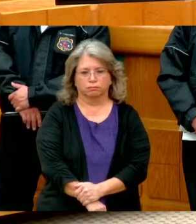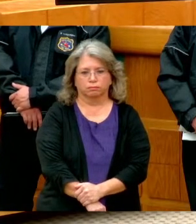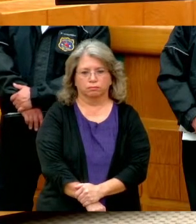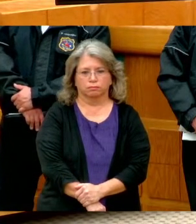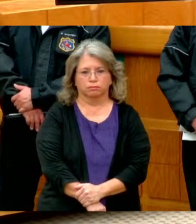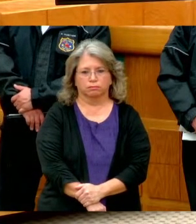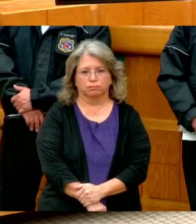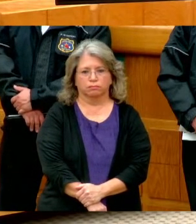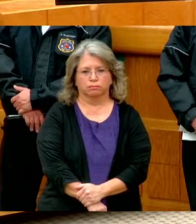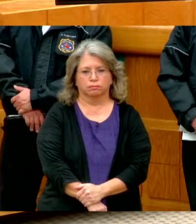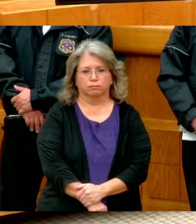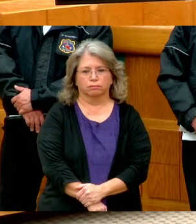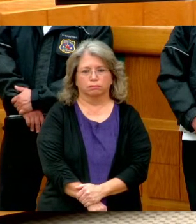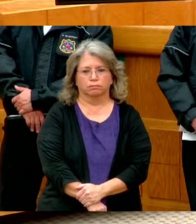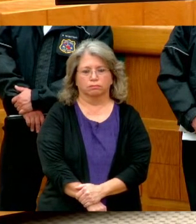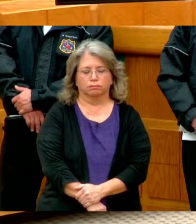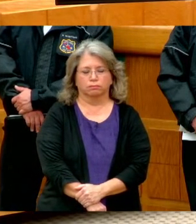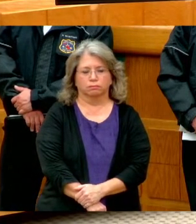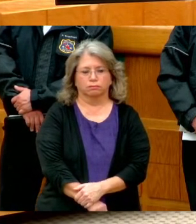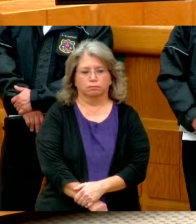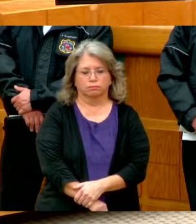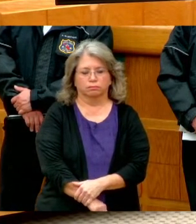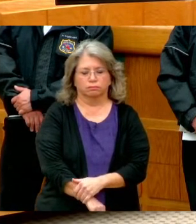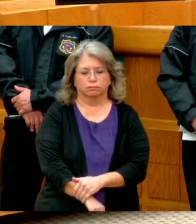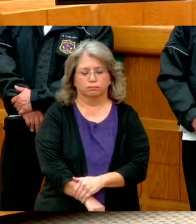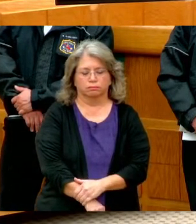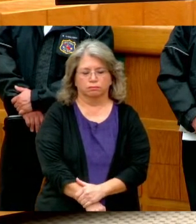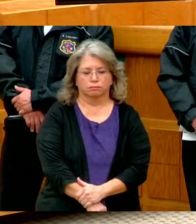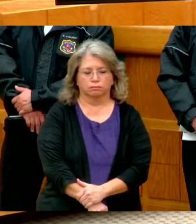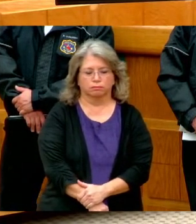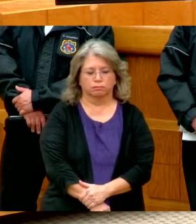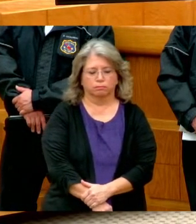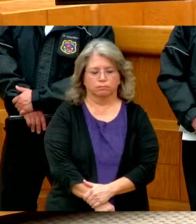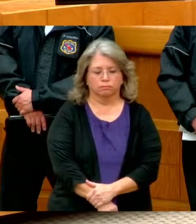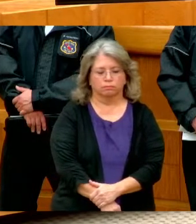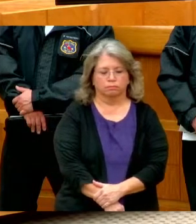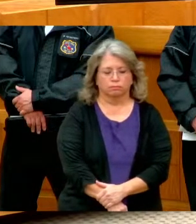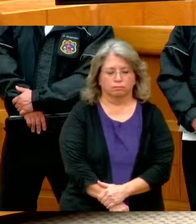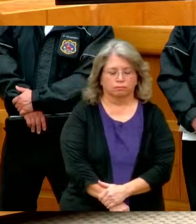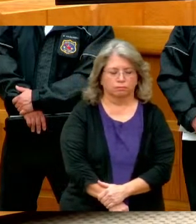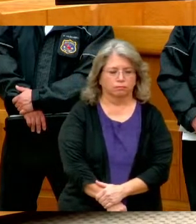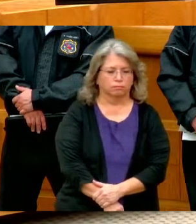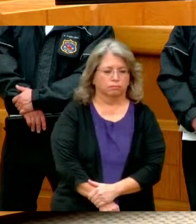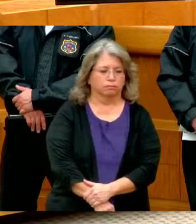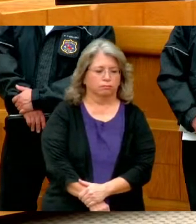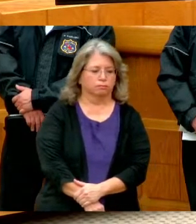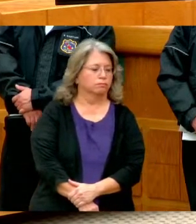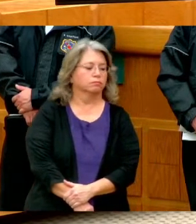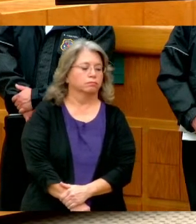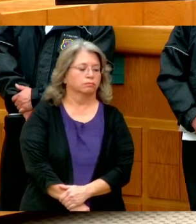que nosotros tenemos un problema grande en nuestra comunidad. Por ejemplo,